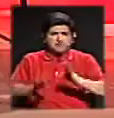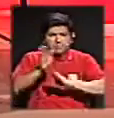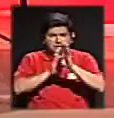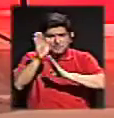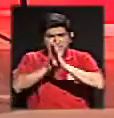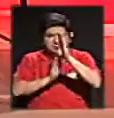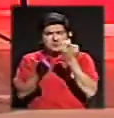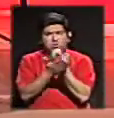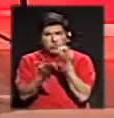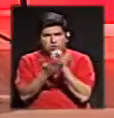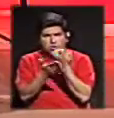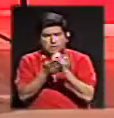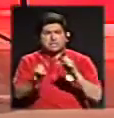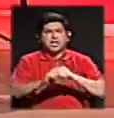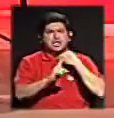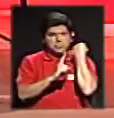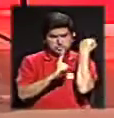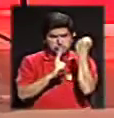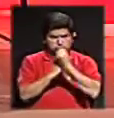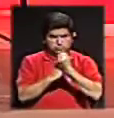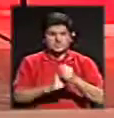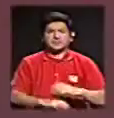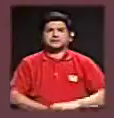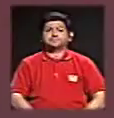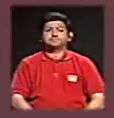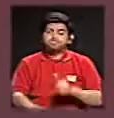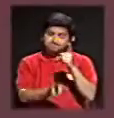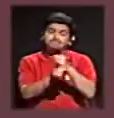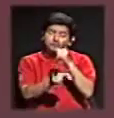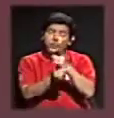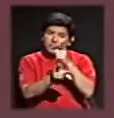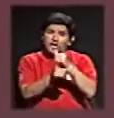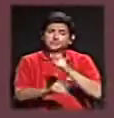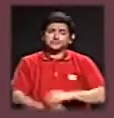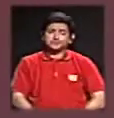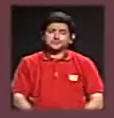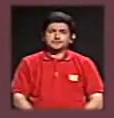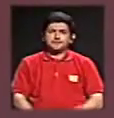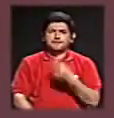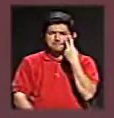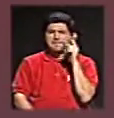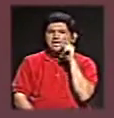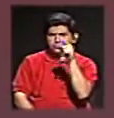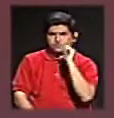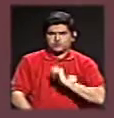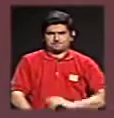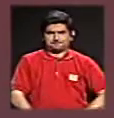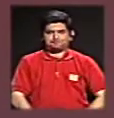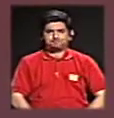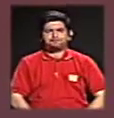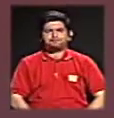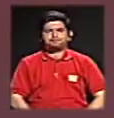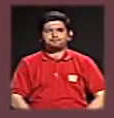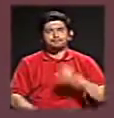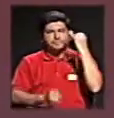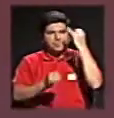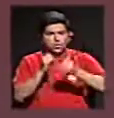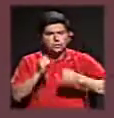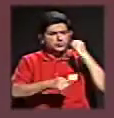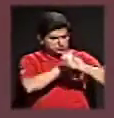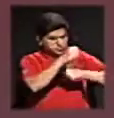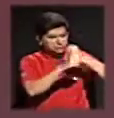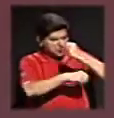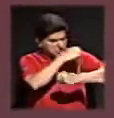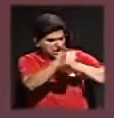desarrollar nuestras economías y nuestras sociedades como un todo. Efectivamente. De hecho, fíjese usted, durante los últimos